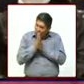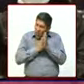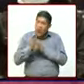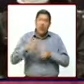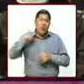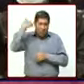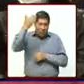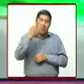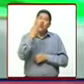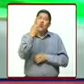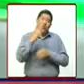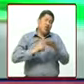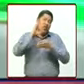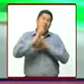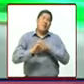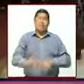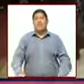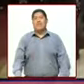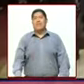este próximo 1 de diciembre.